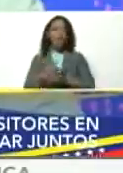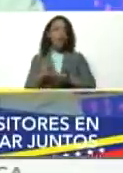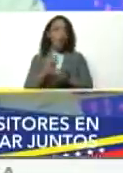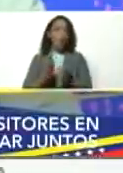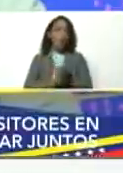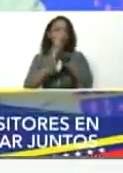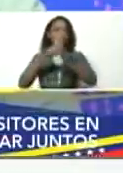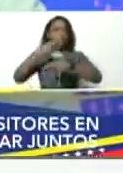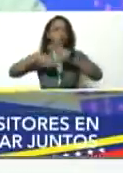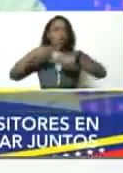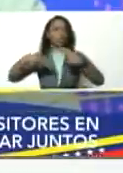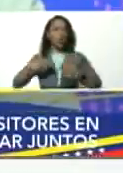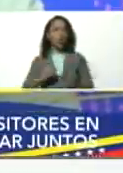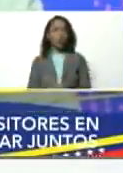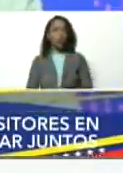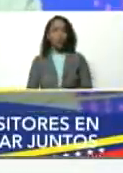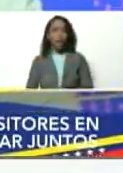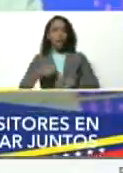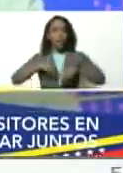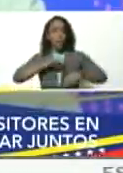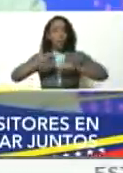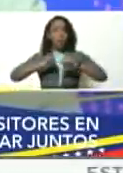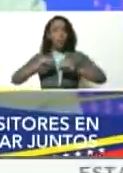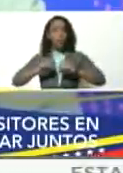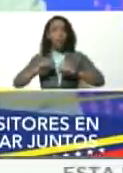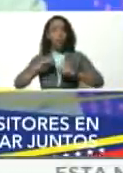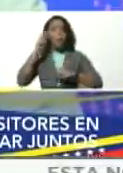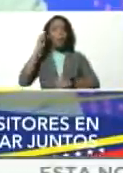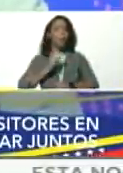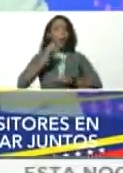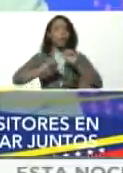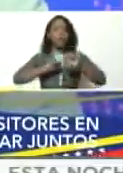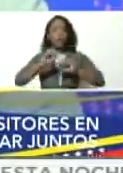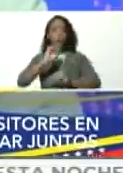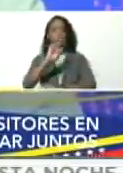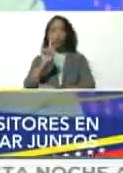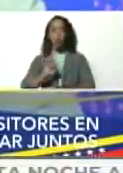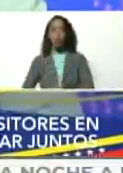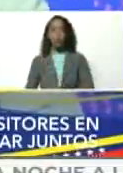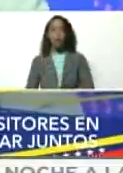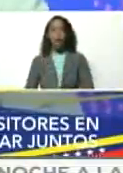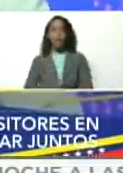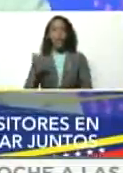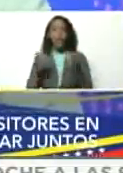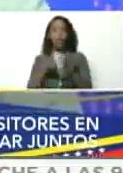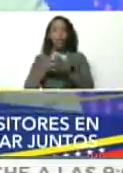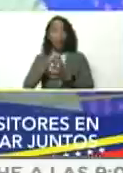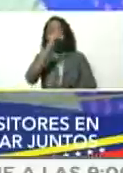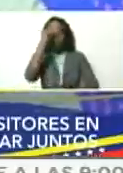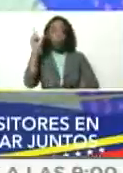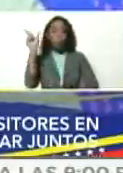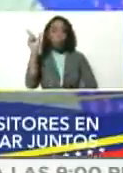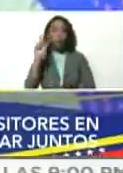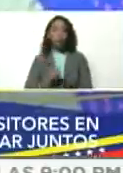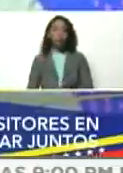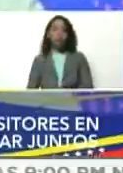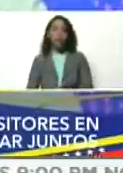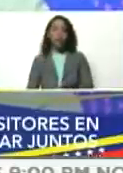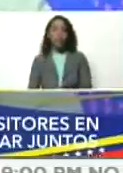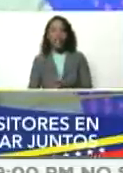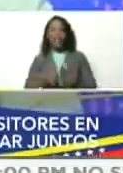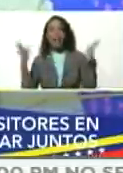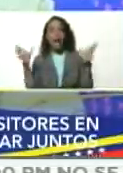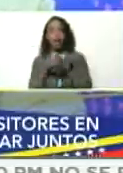líder revolucionario de este movimiento bolivariano del siglo XXI, del Partido Socialista Unido de Venezuela, del gran